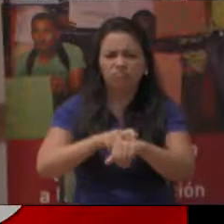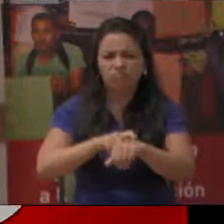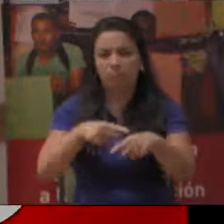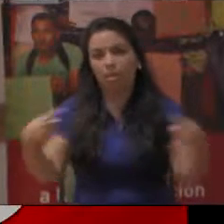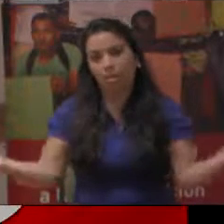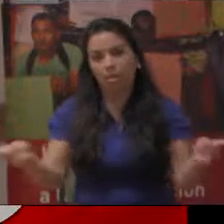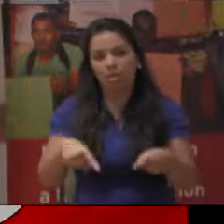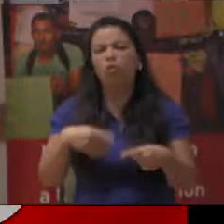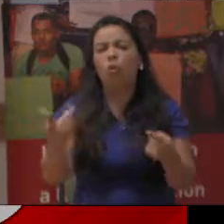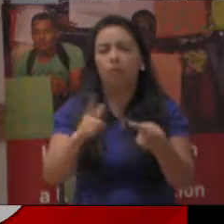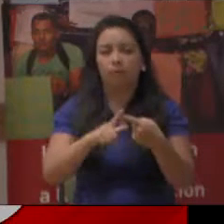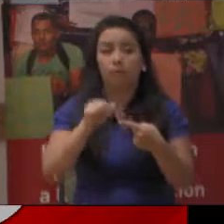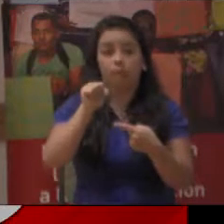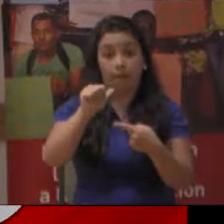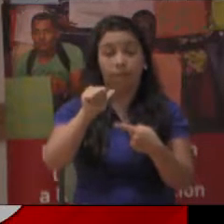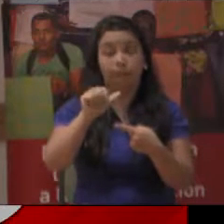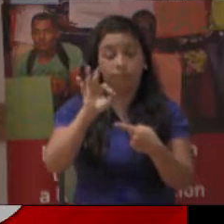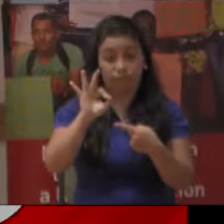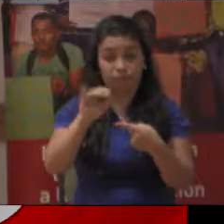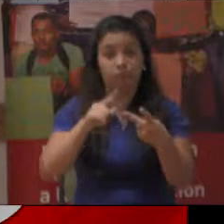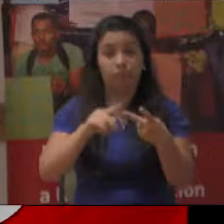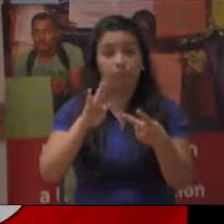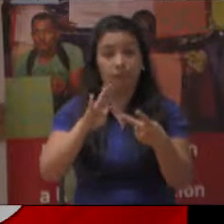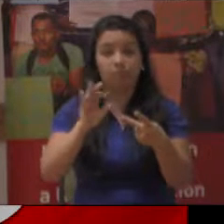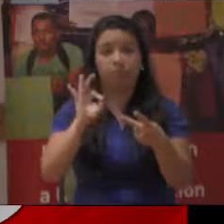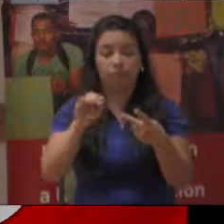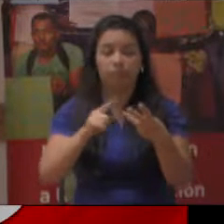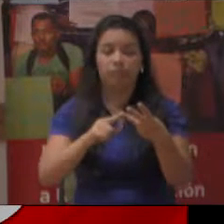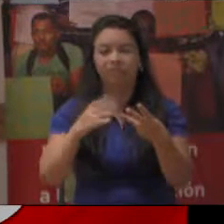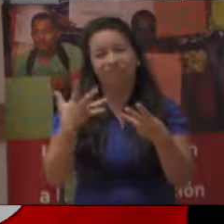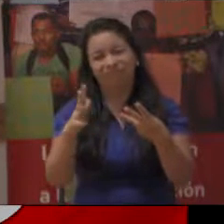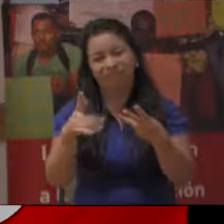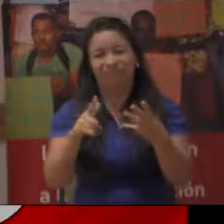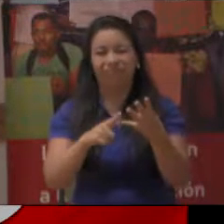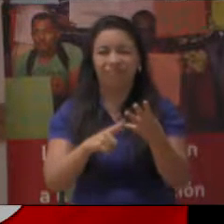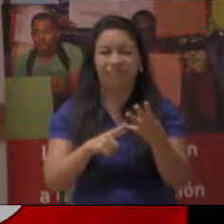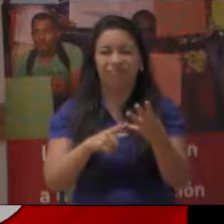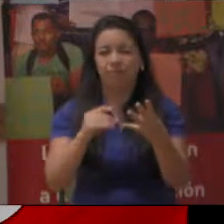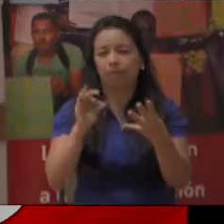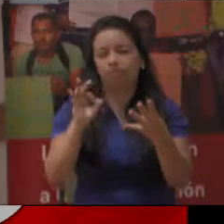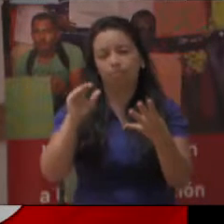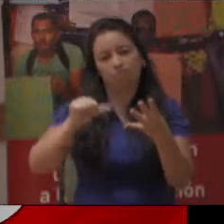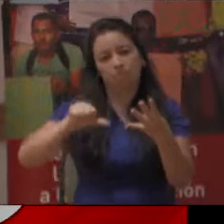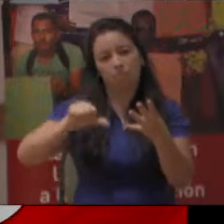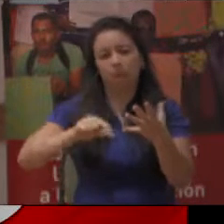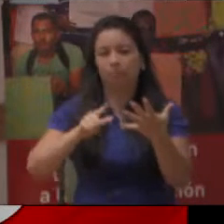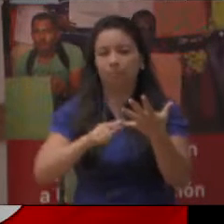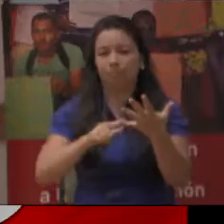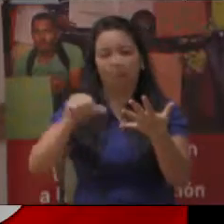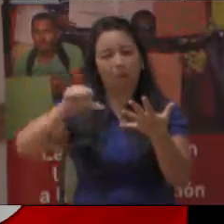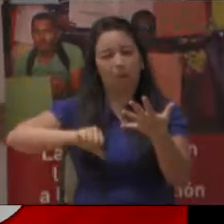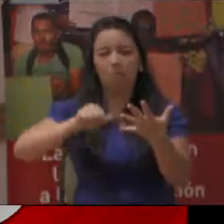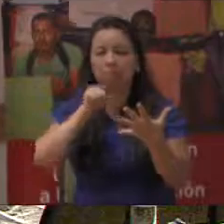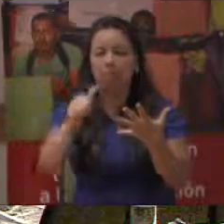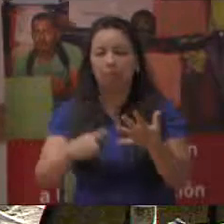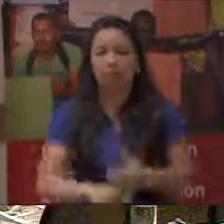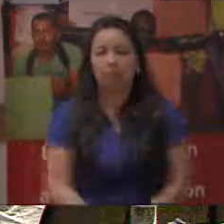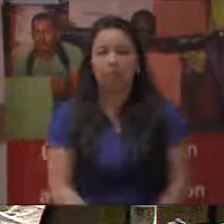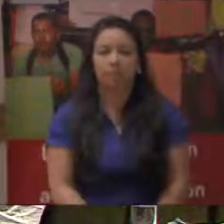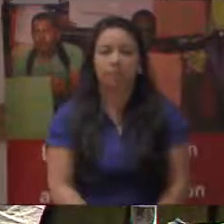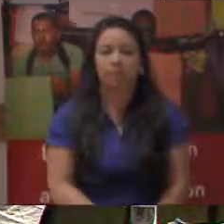fue A, excelente, B, bueno, C, regular, D, deficiente, E, malo.